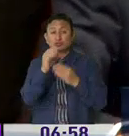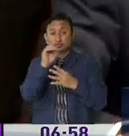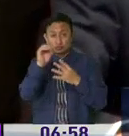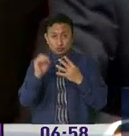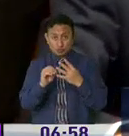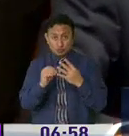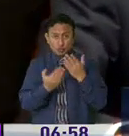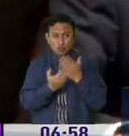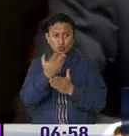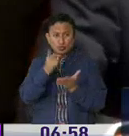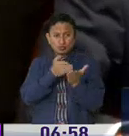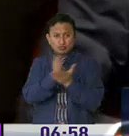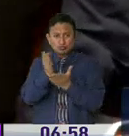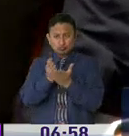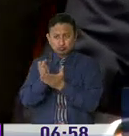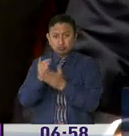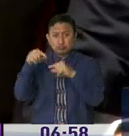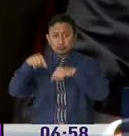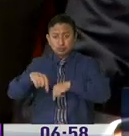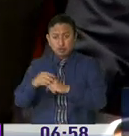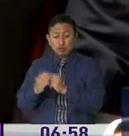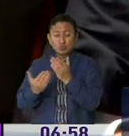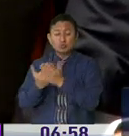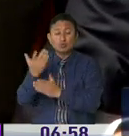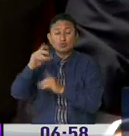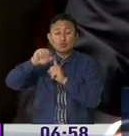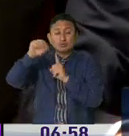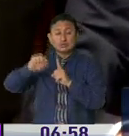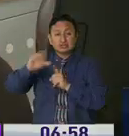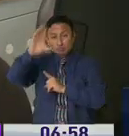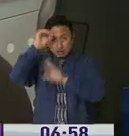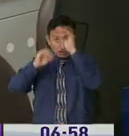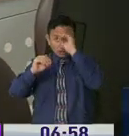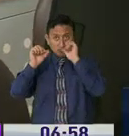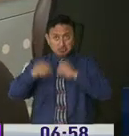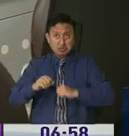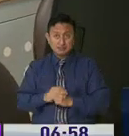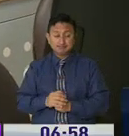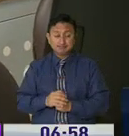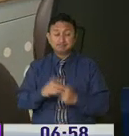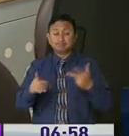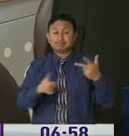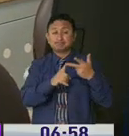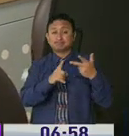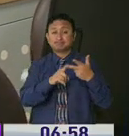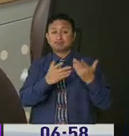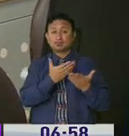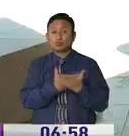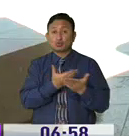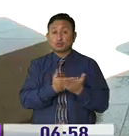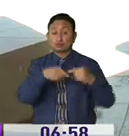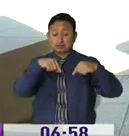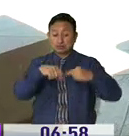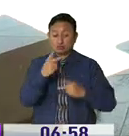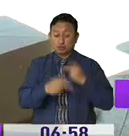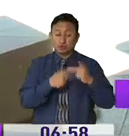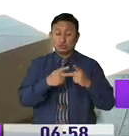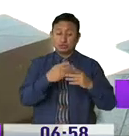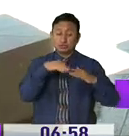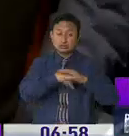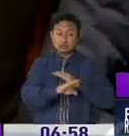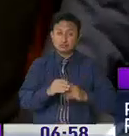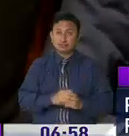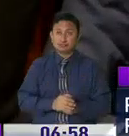aprueben nuevos sistemas de aprendizaje. El tercer punto propone mejorar los procesos de admisión. Las